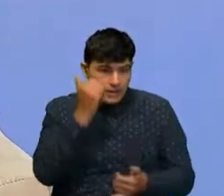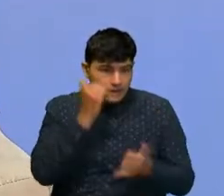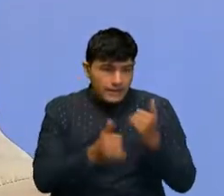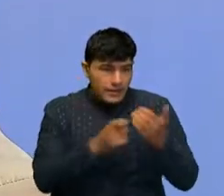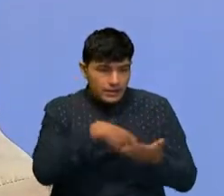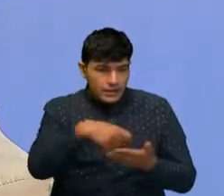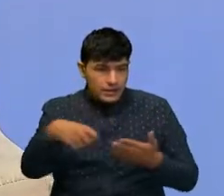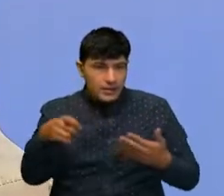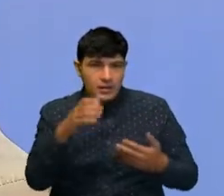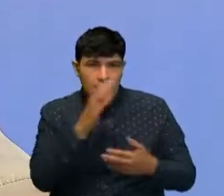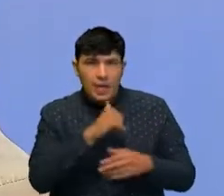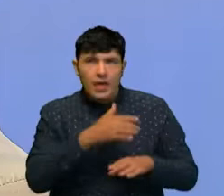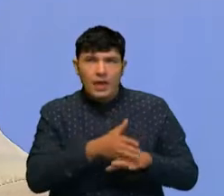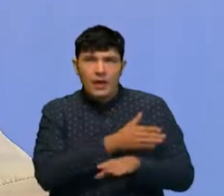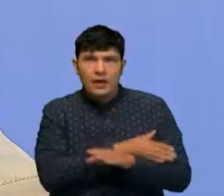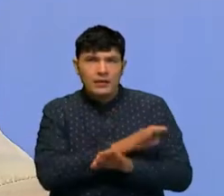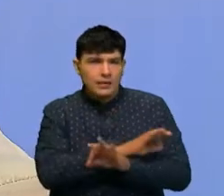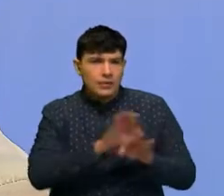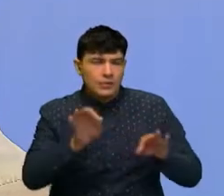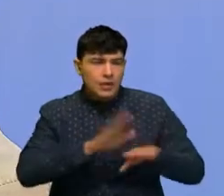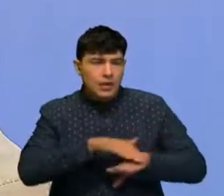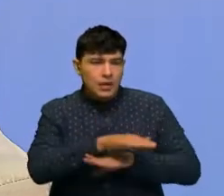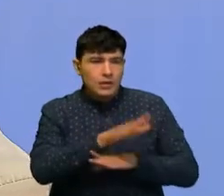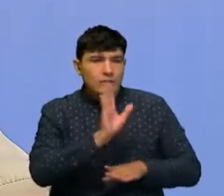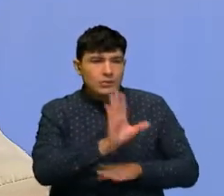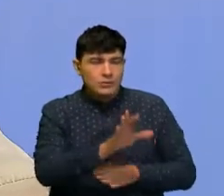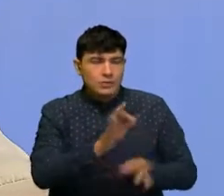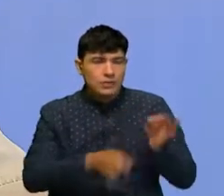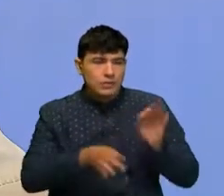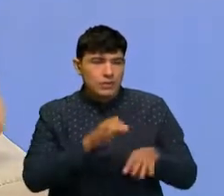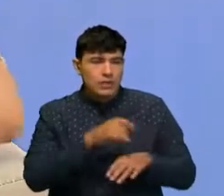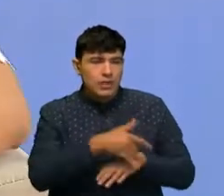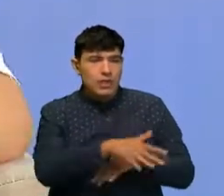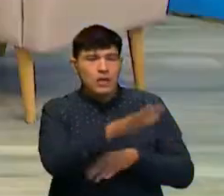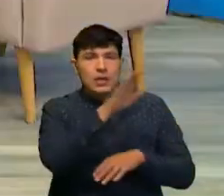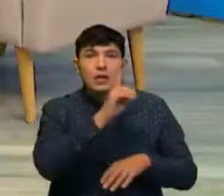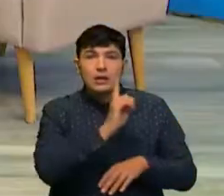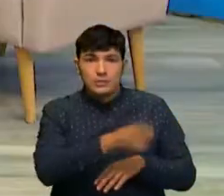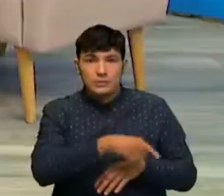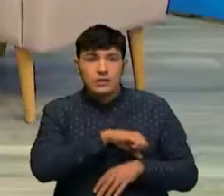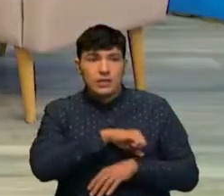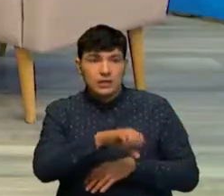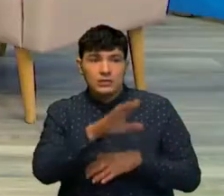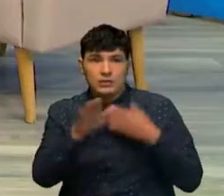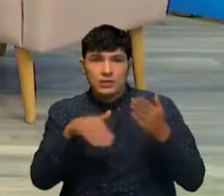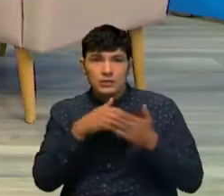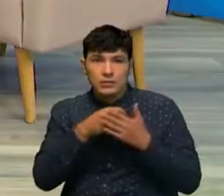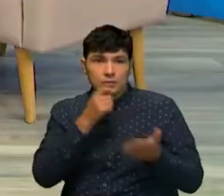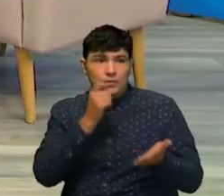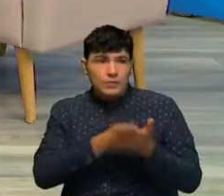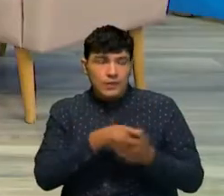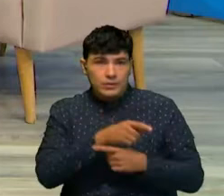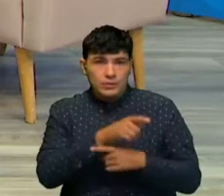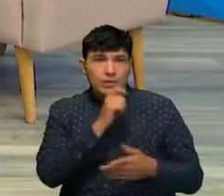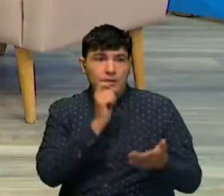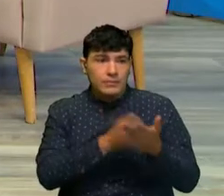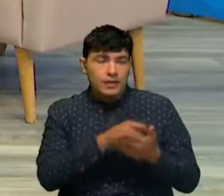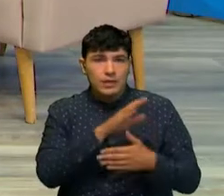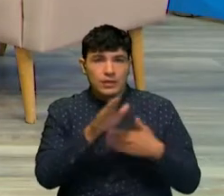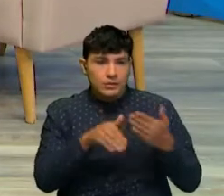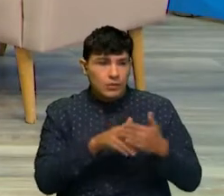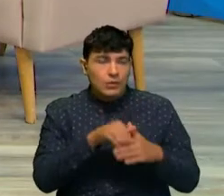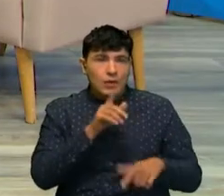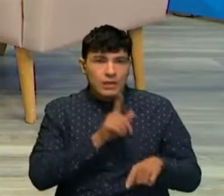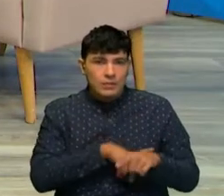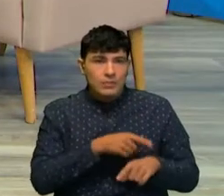contrato sin ninguna causal de justificación, así por decir, tiene derecho a todas las indemnizaciones, es decir, a que le pague el resto del